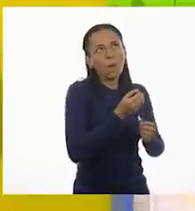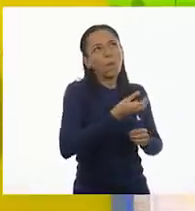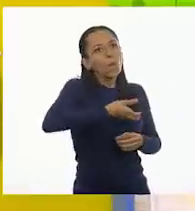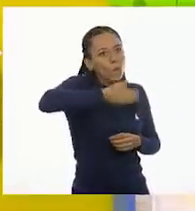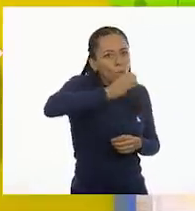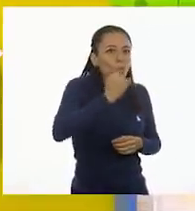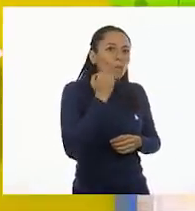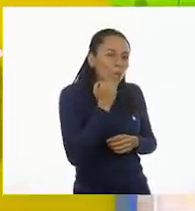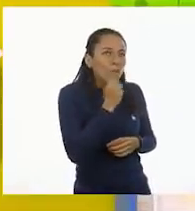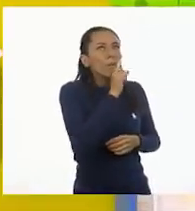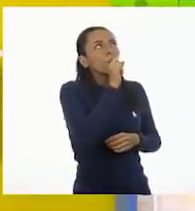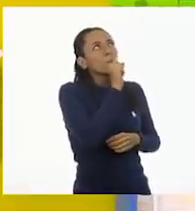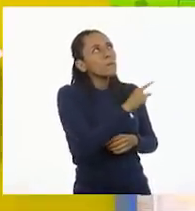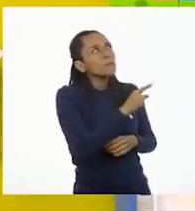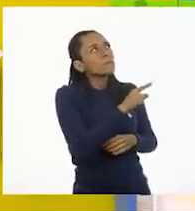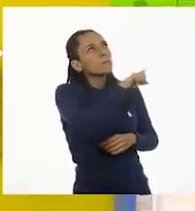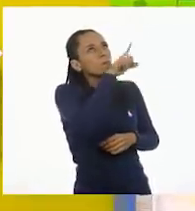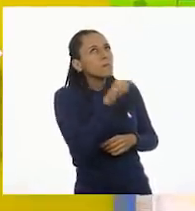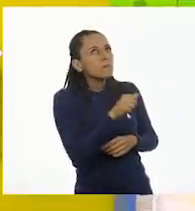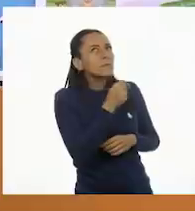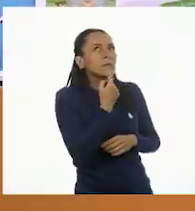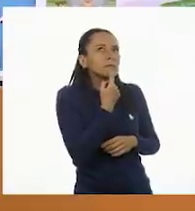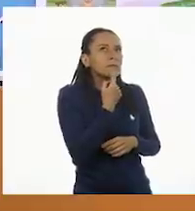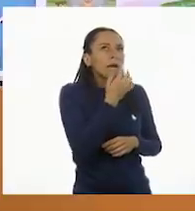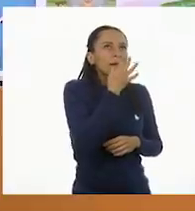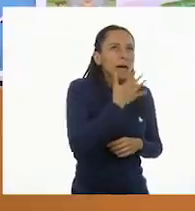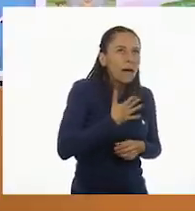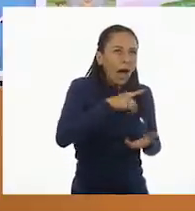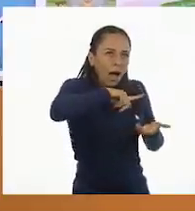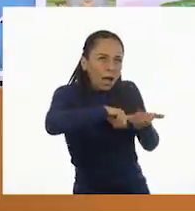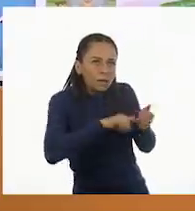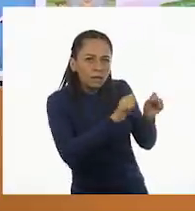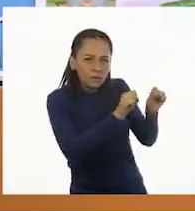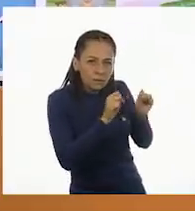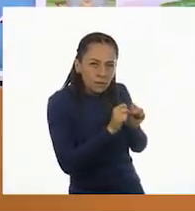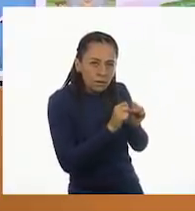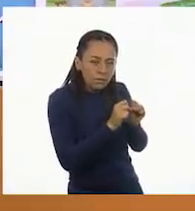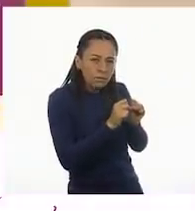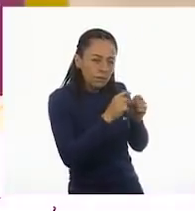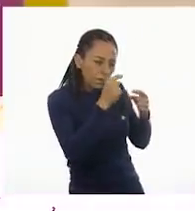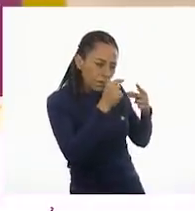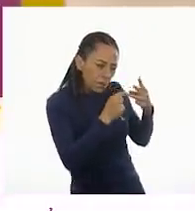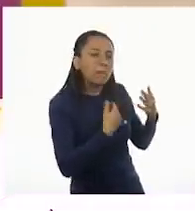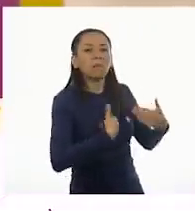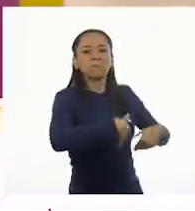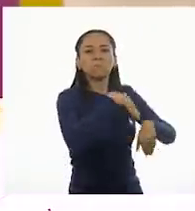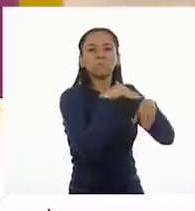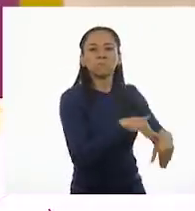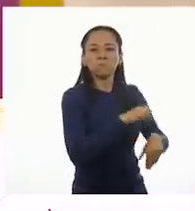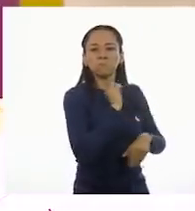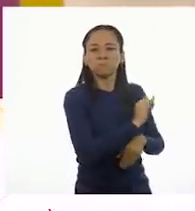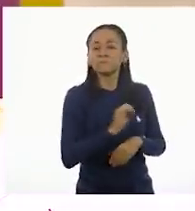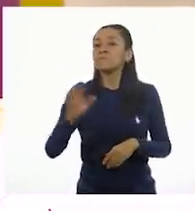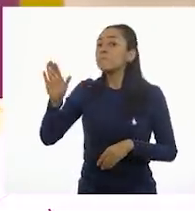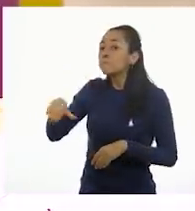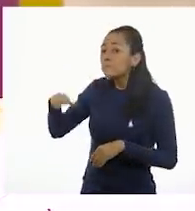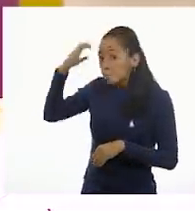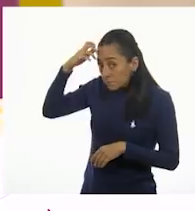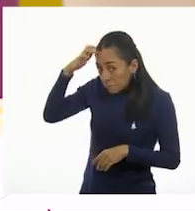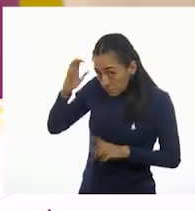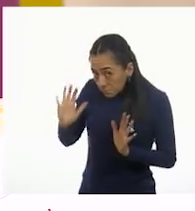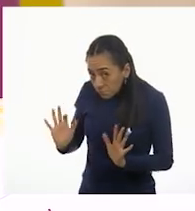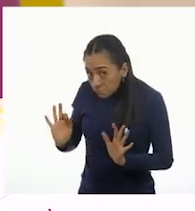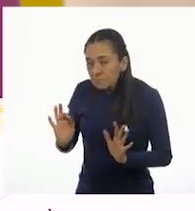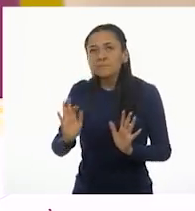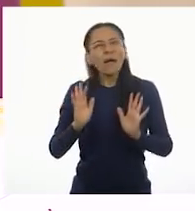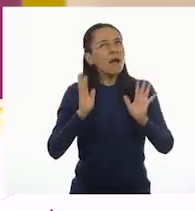y seguir las indicaciones en el salón de clases. Muy bien, excelente. ¿Cómo vamos, Panchito? Pues ya estoy entendiendo cada vez